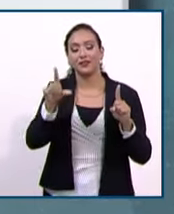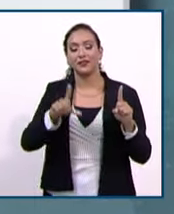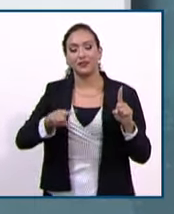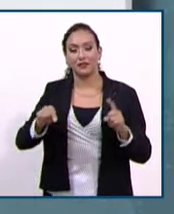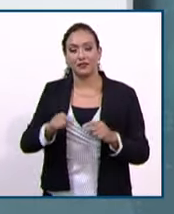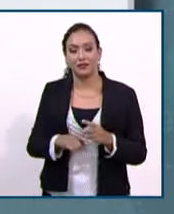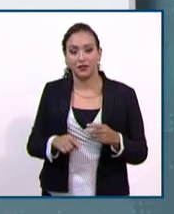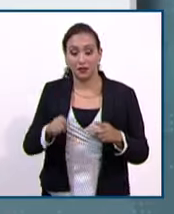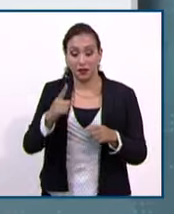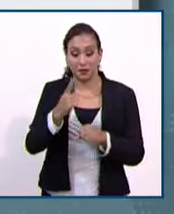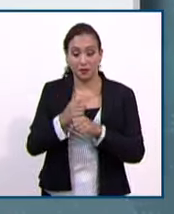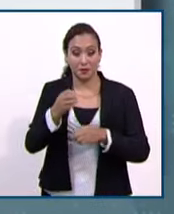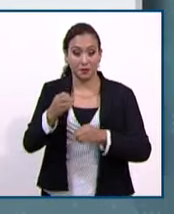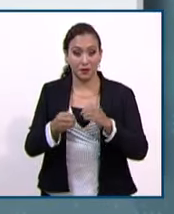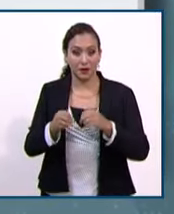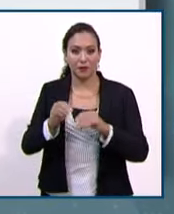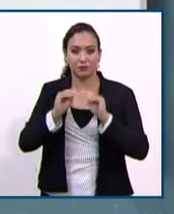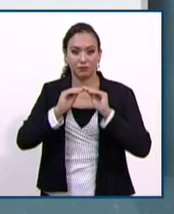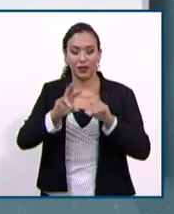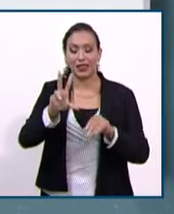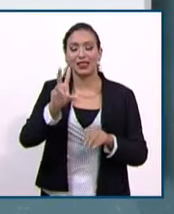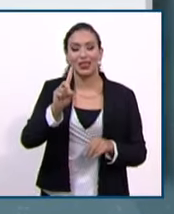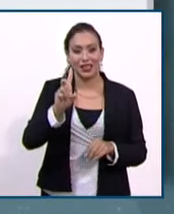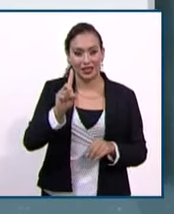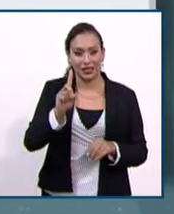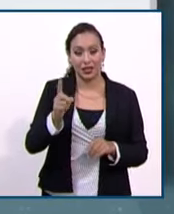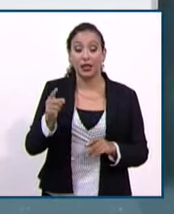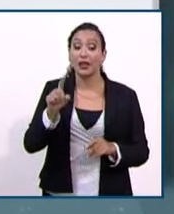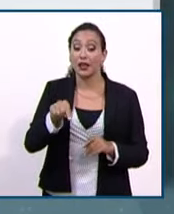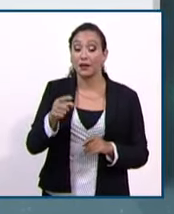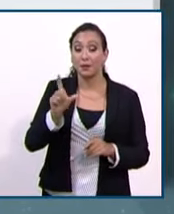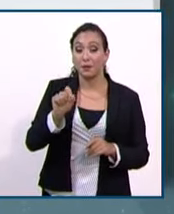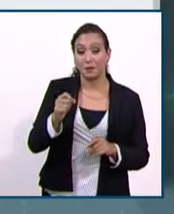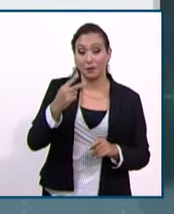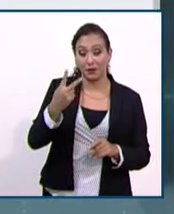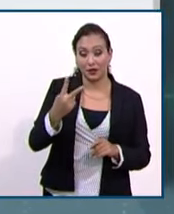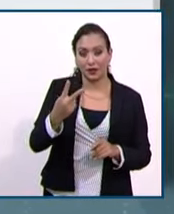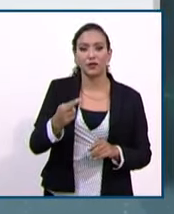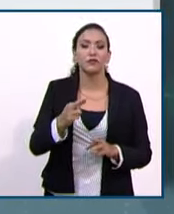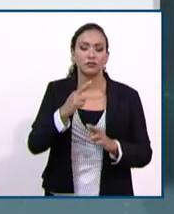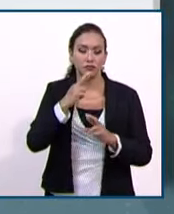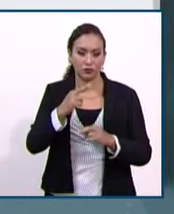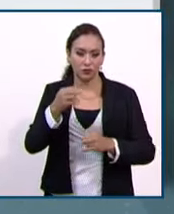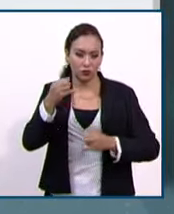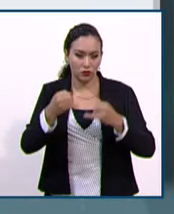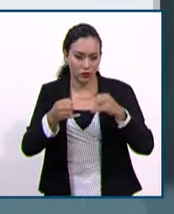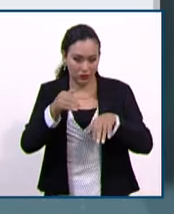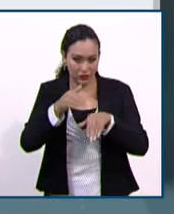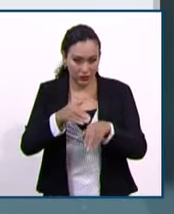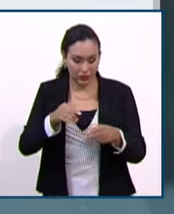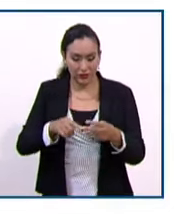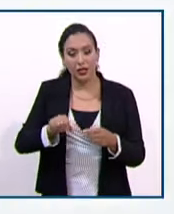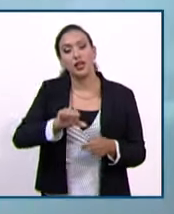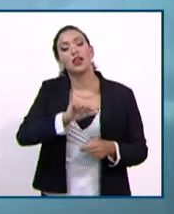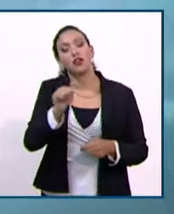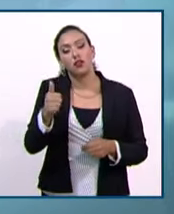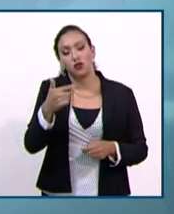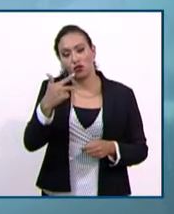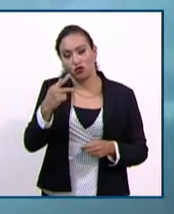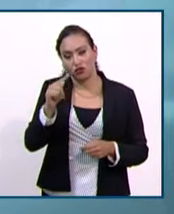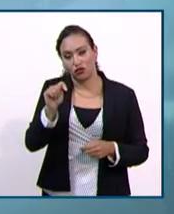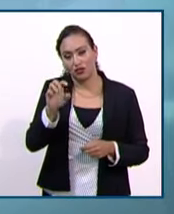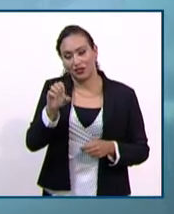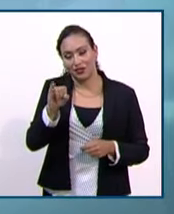La primera sala publicó 30 criterios, de los cuales 22 son jurisprudencias y 8 tesis aisladas. Entre